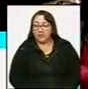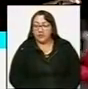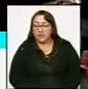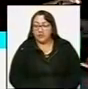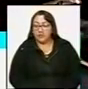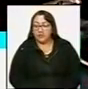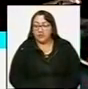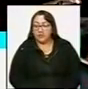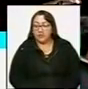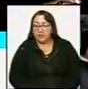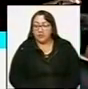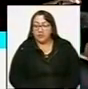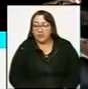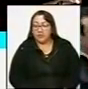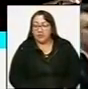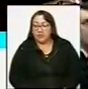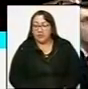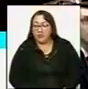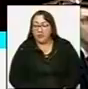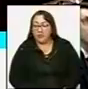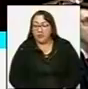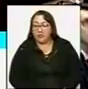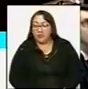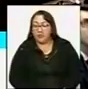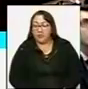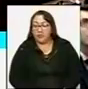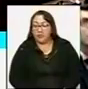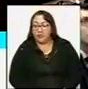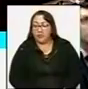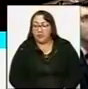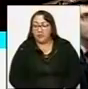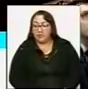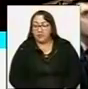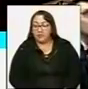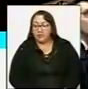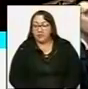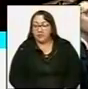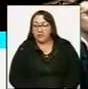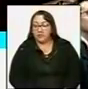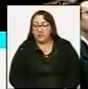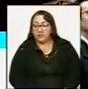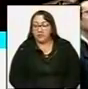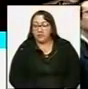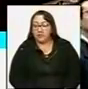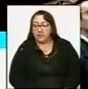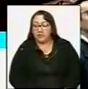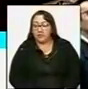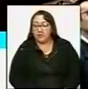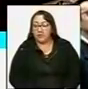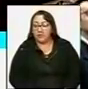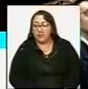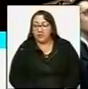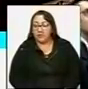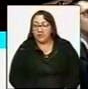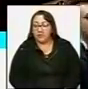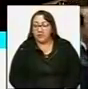Congresista Letona, a favor. Congresista Aramayo, a favor, presidente. A favor, congresista Takayama, a